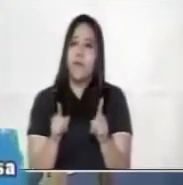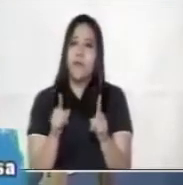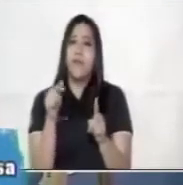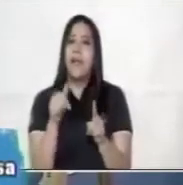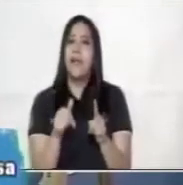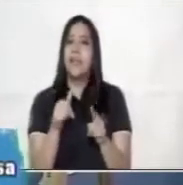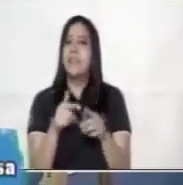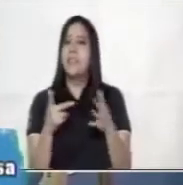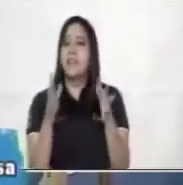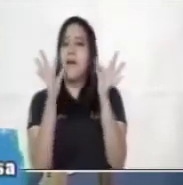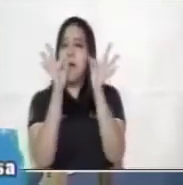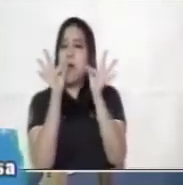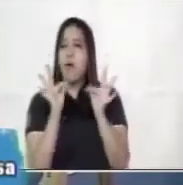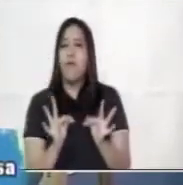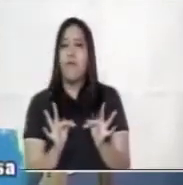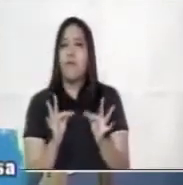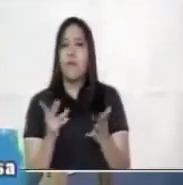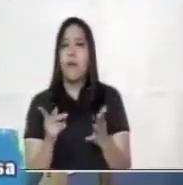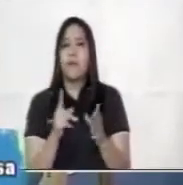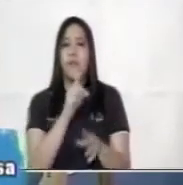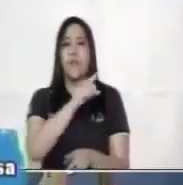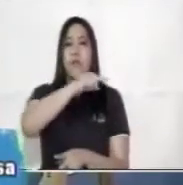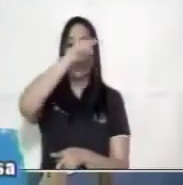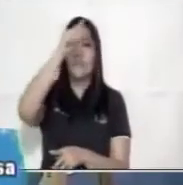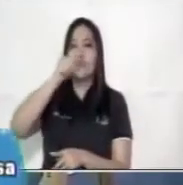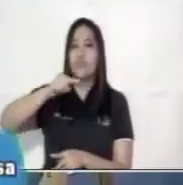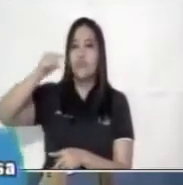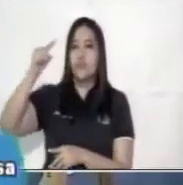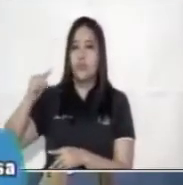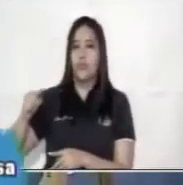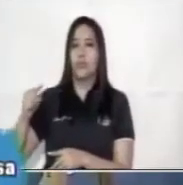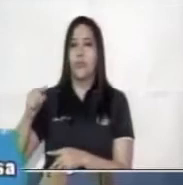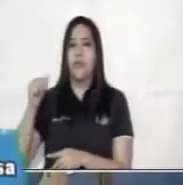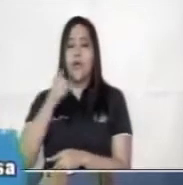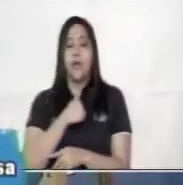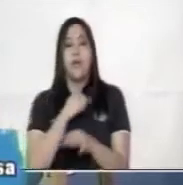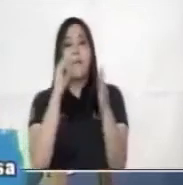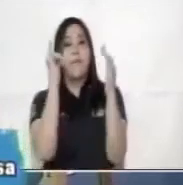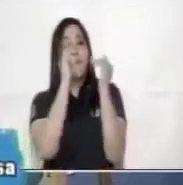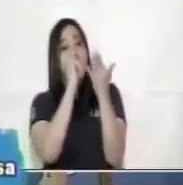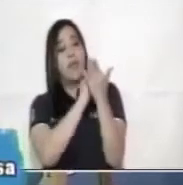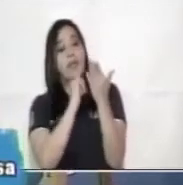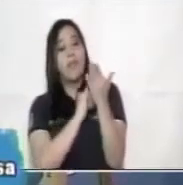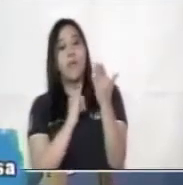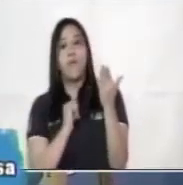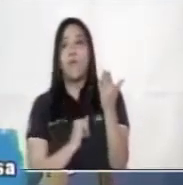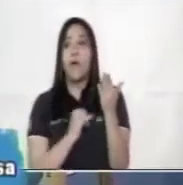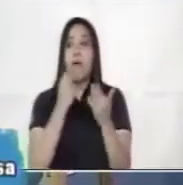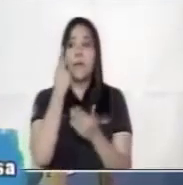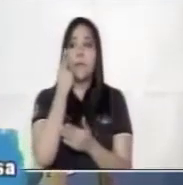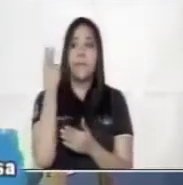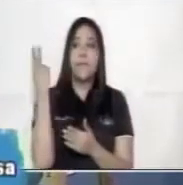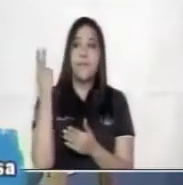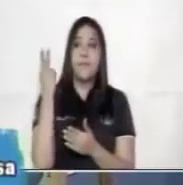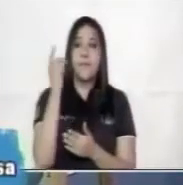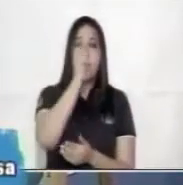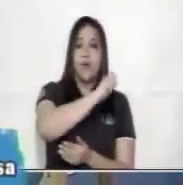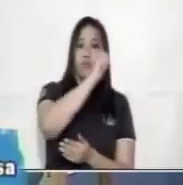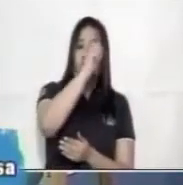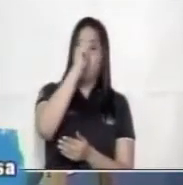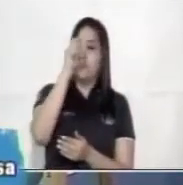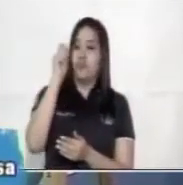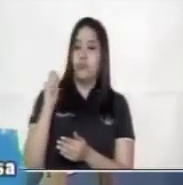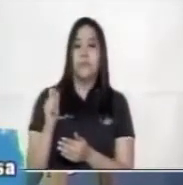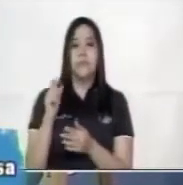están formando es una curva que vamos a dibujar pasando por los